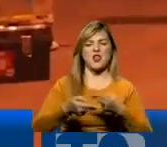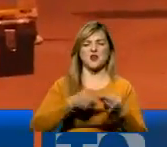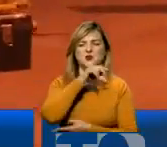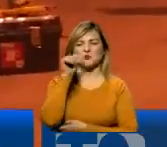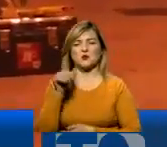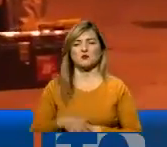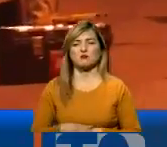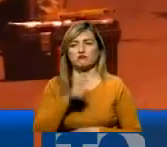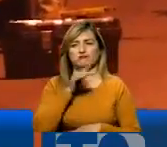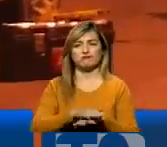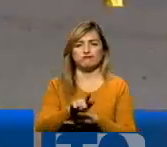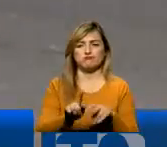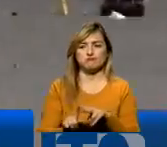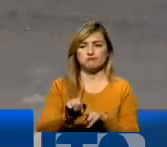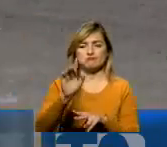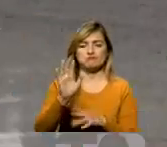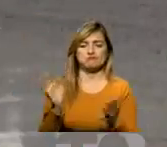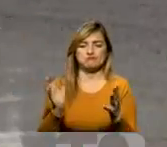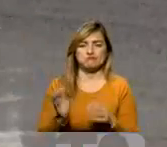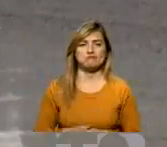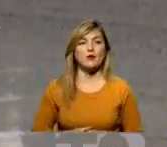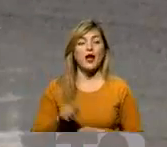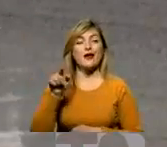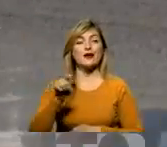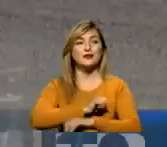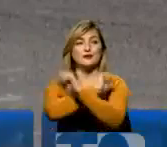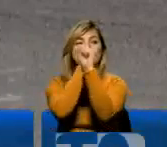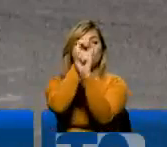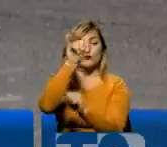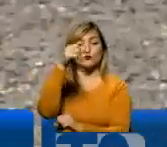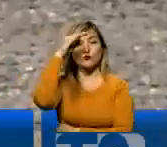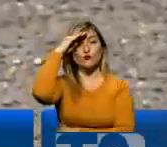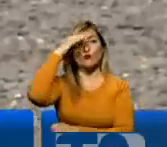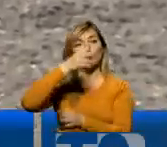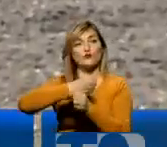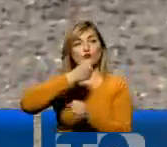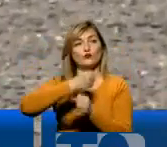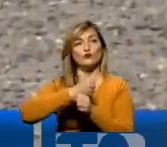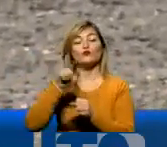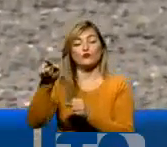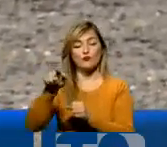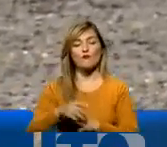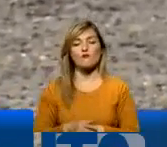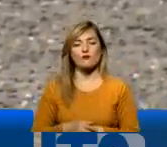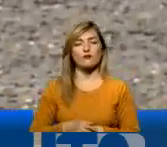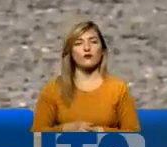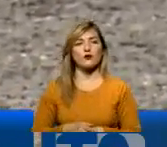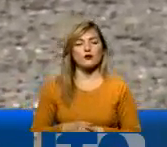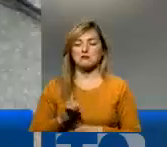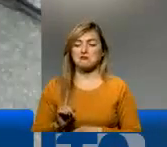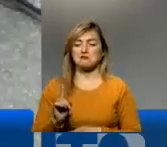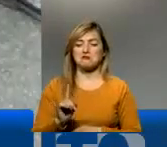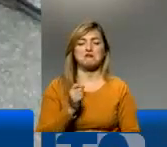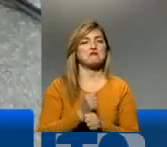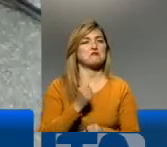no se da con el paradero del sospechoso. Mientras, la mañana del jueves, un guardia de seguridad del puerto marítimo fue asesinado al salir de su